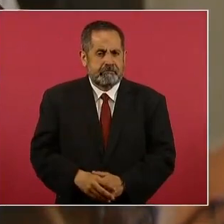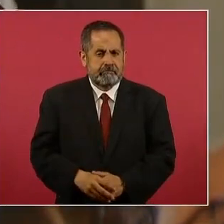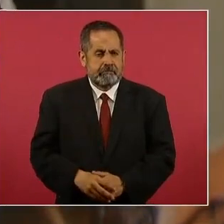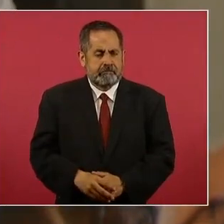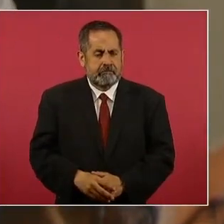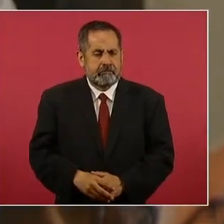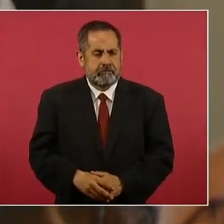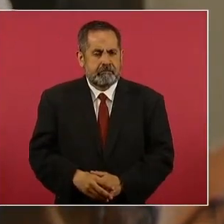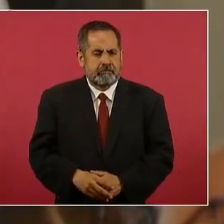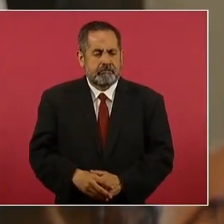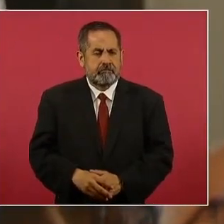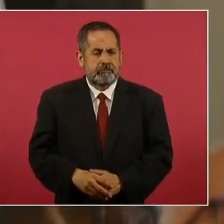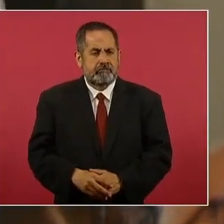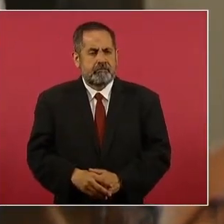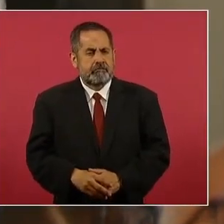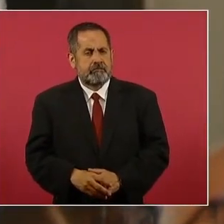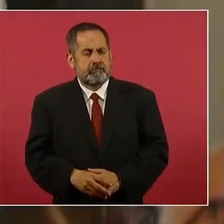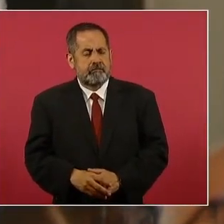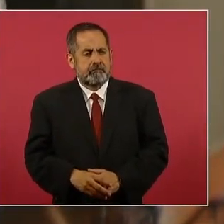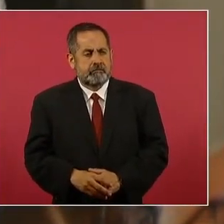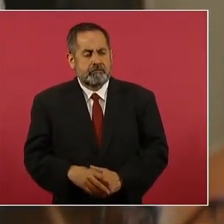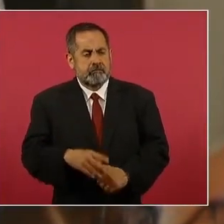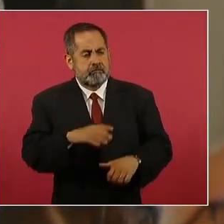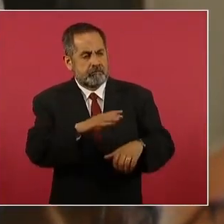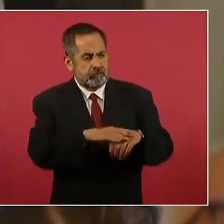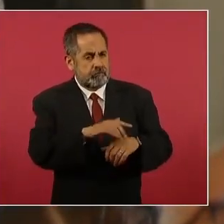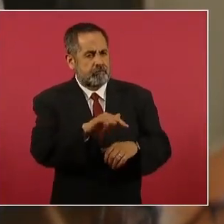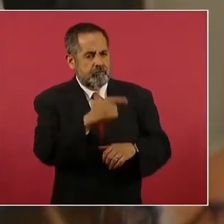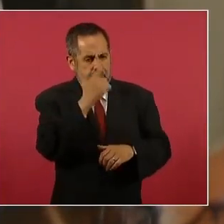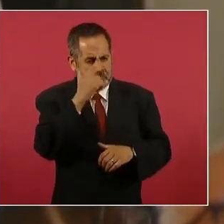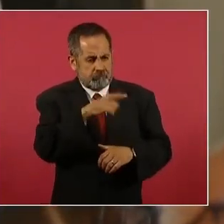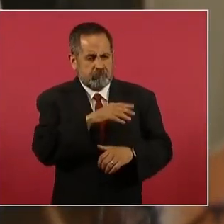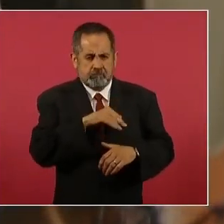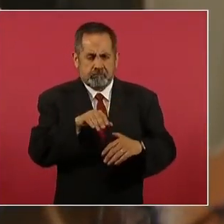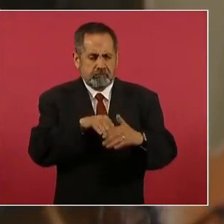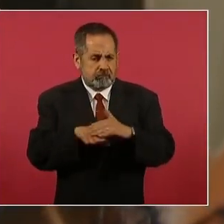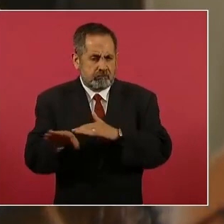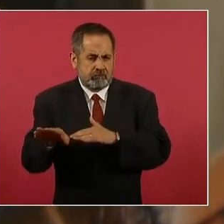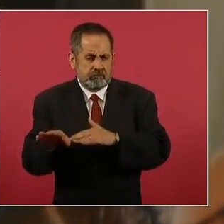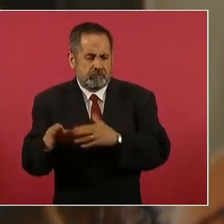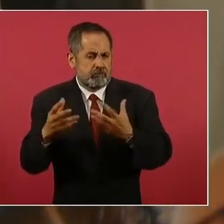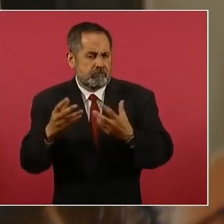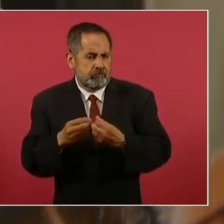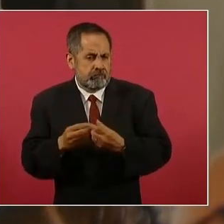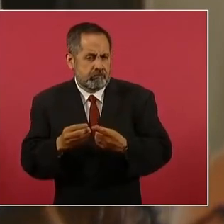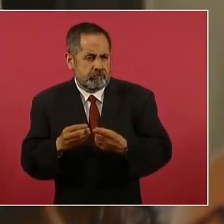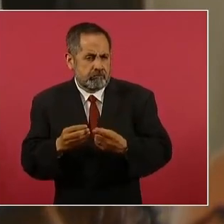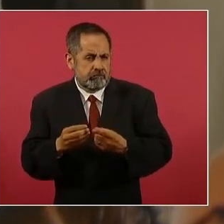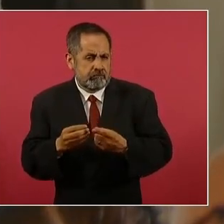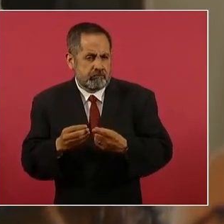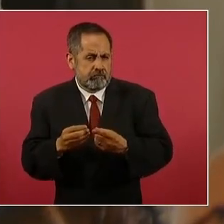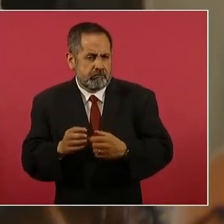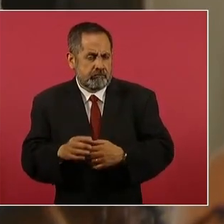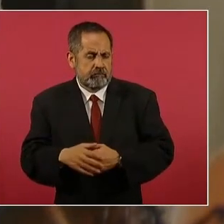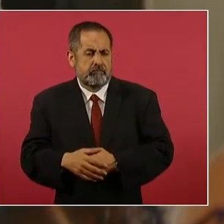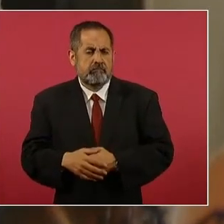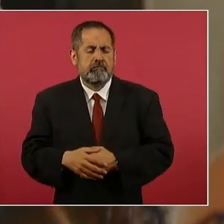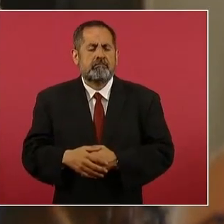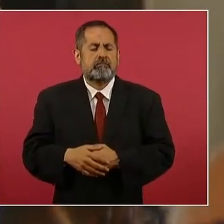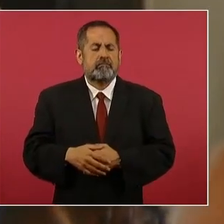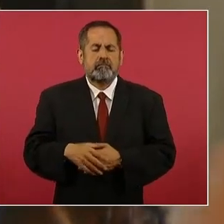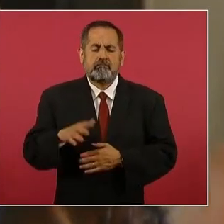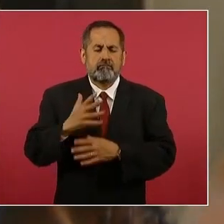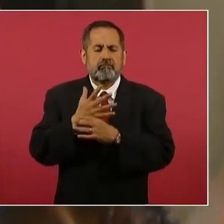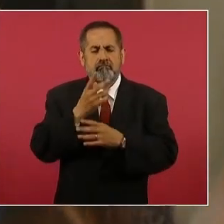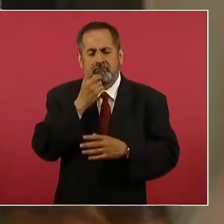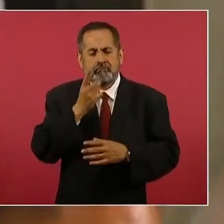y puedas de ahí pues descansar y estar a las 10 de la mañana. De acuerdo. De acuerdo. Entonces ya